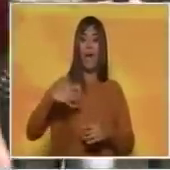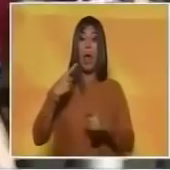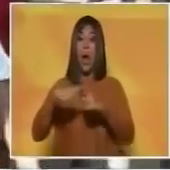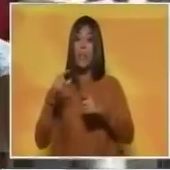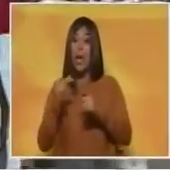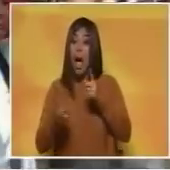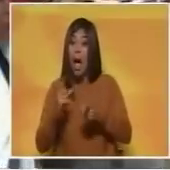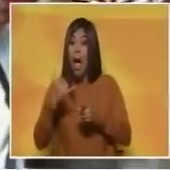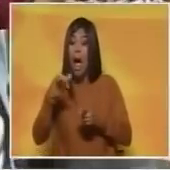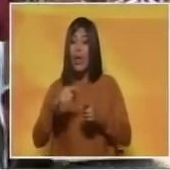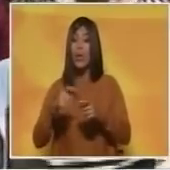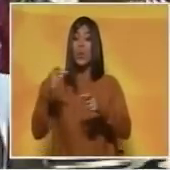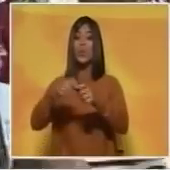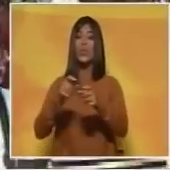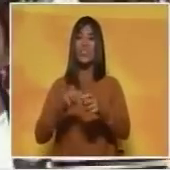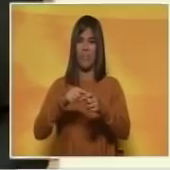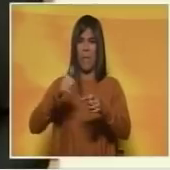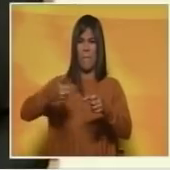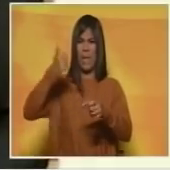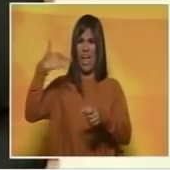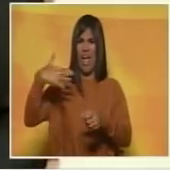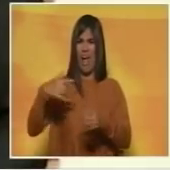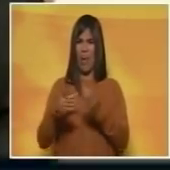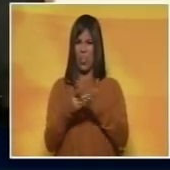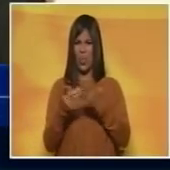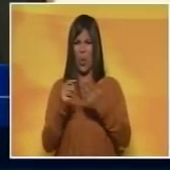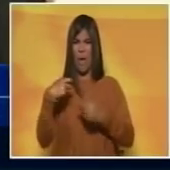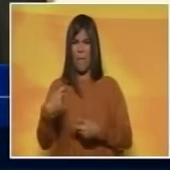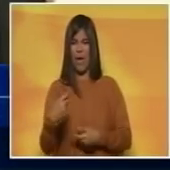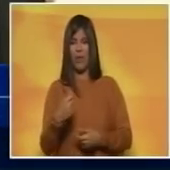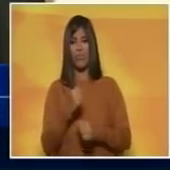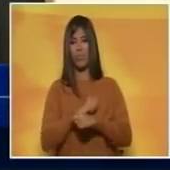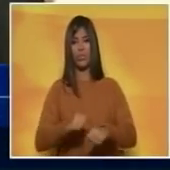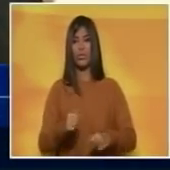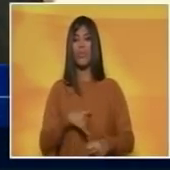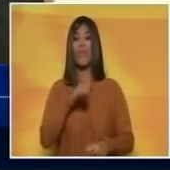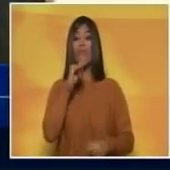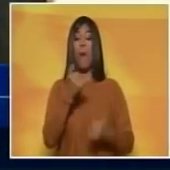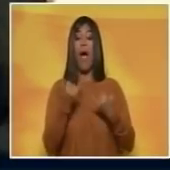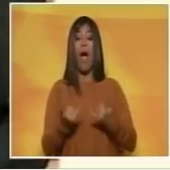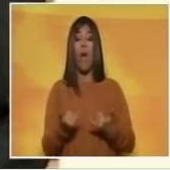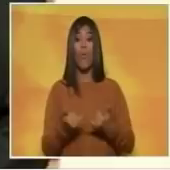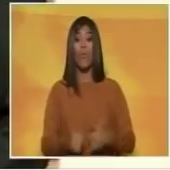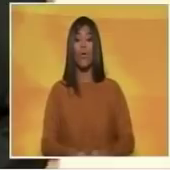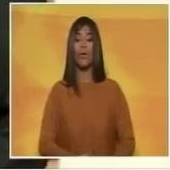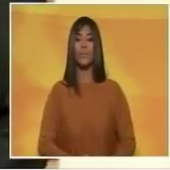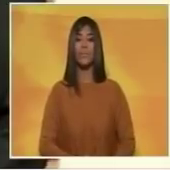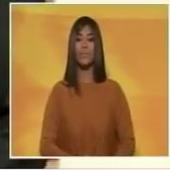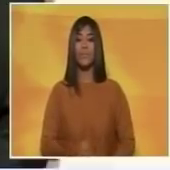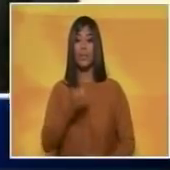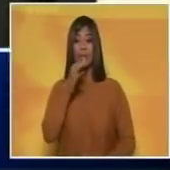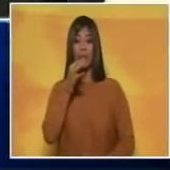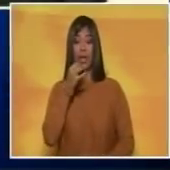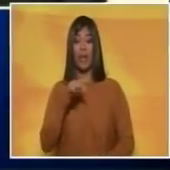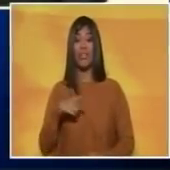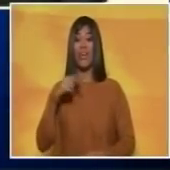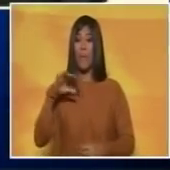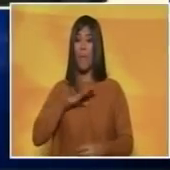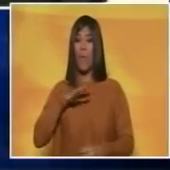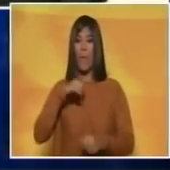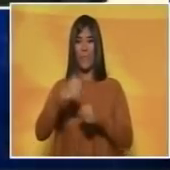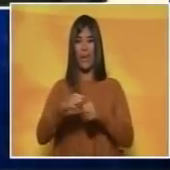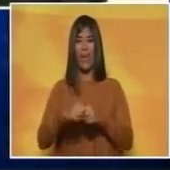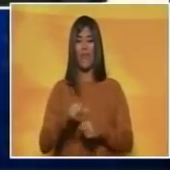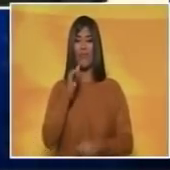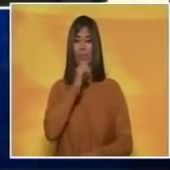algunos casos el llenado de los cilindros en moneda extranjera. Es parte del informe que podemos compartir con ustedes a esta hora de la tarde desde el occidente